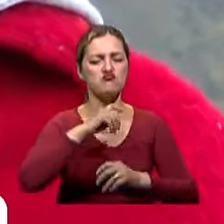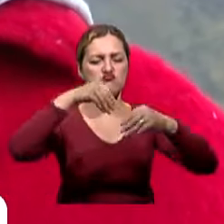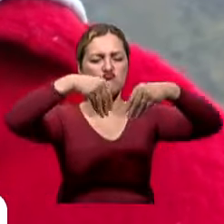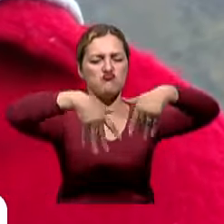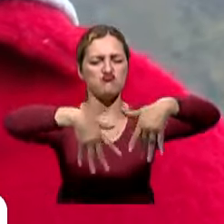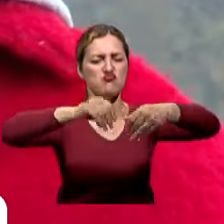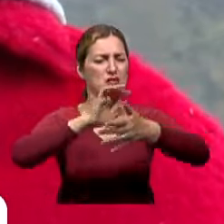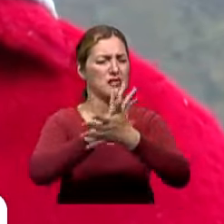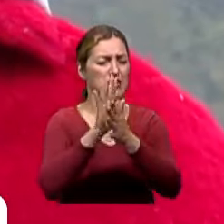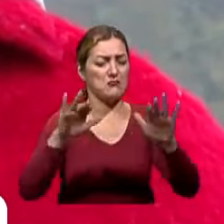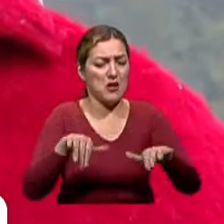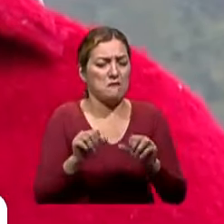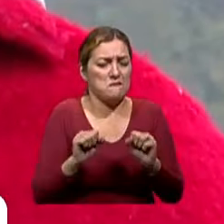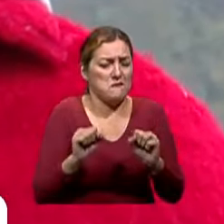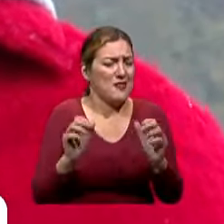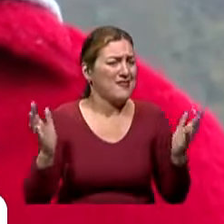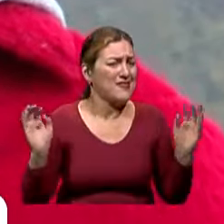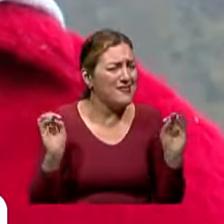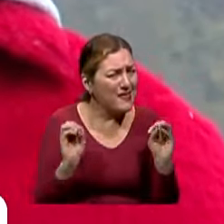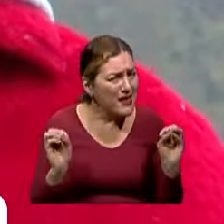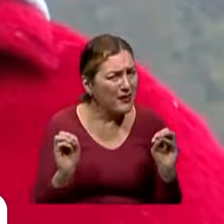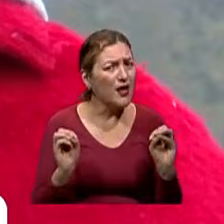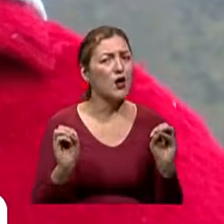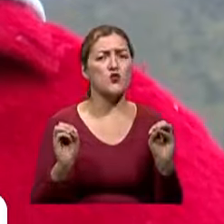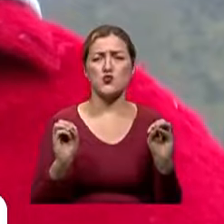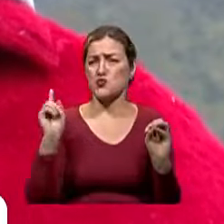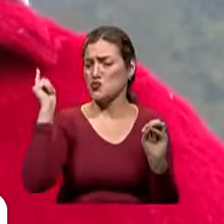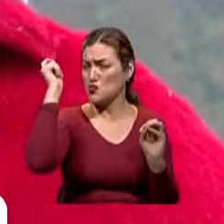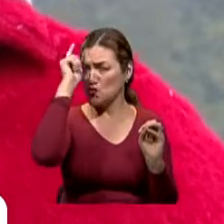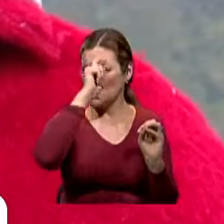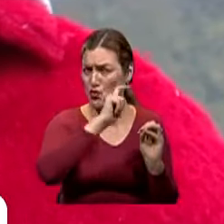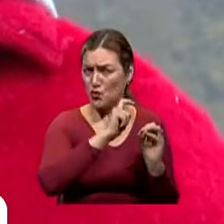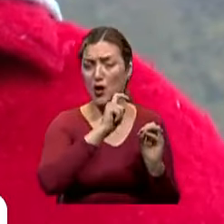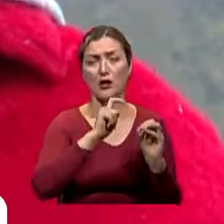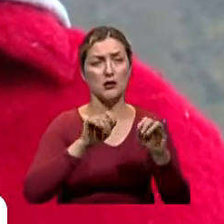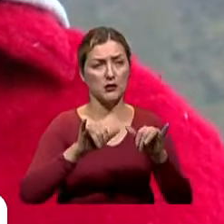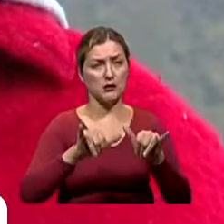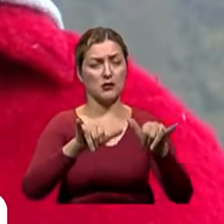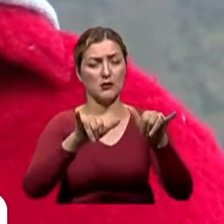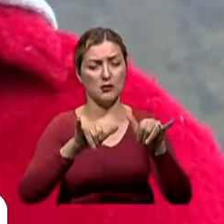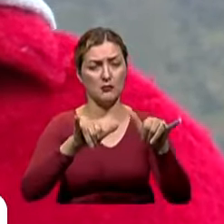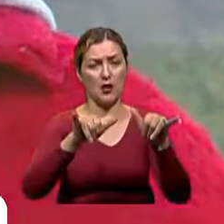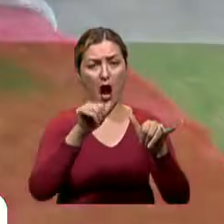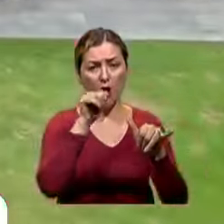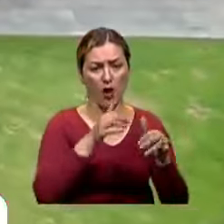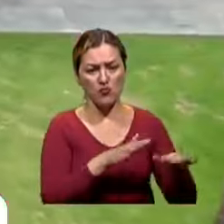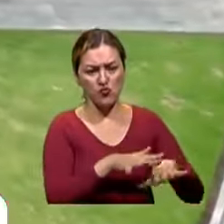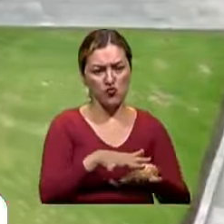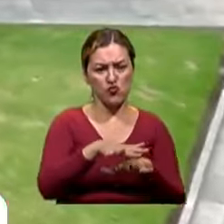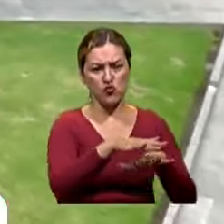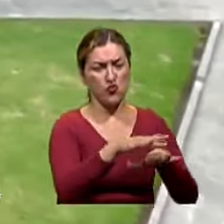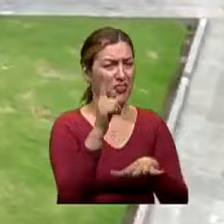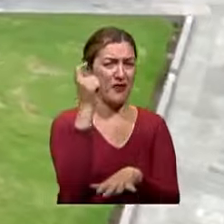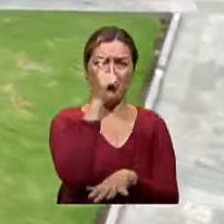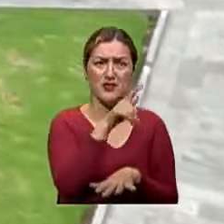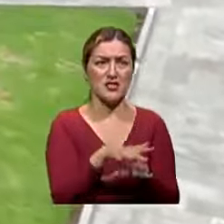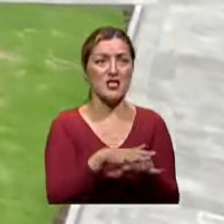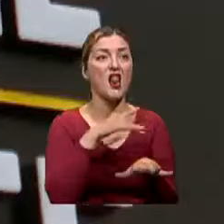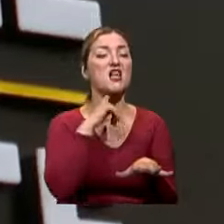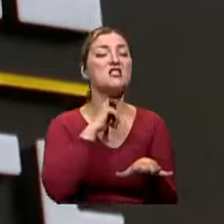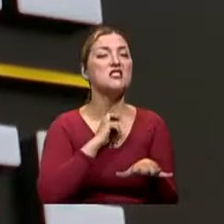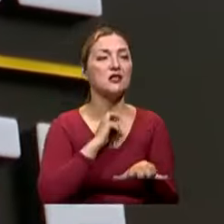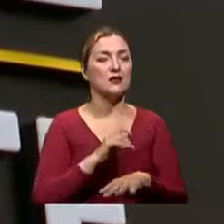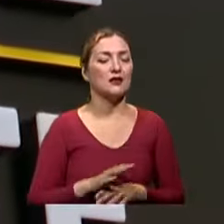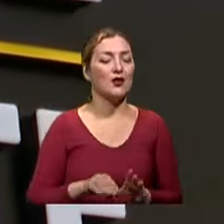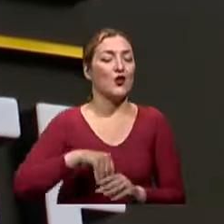estos altos páramos, entonces también nos dificulta de mantener esos caudales de agua. Y no podíamos salir